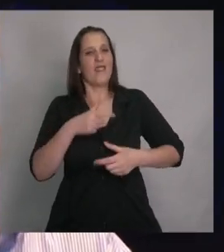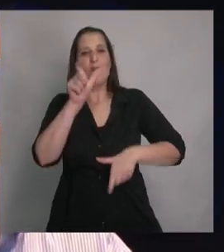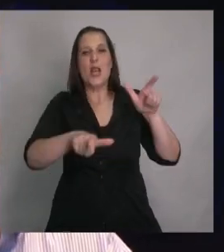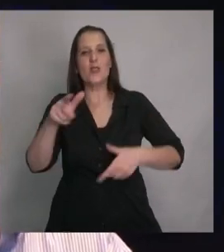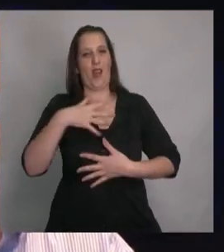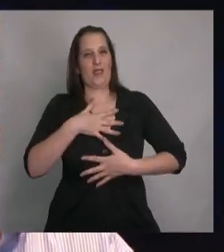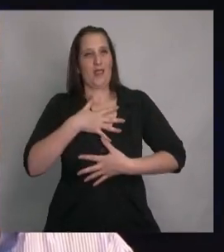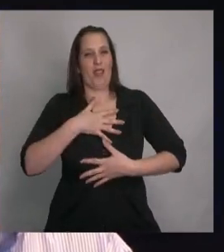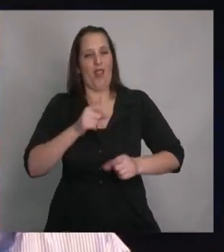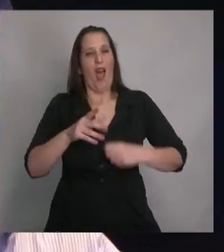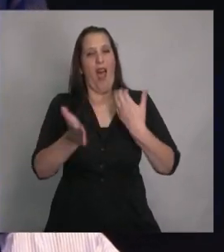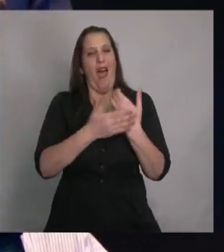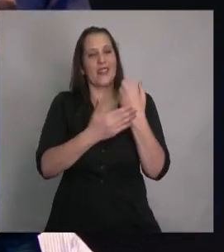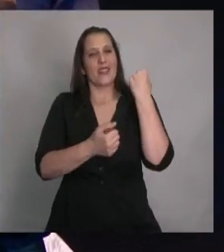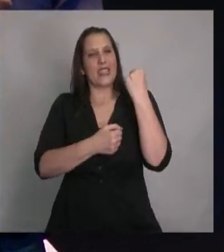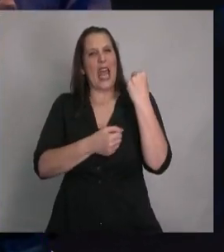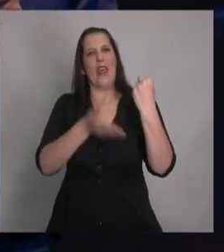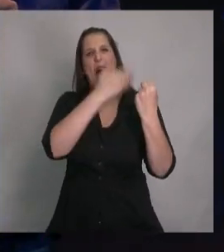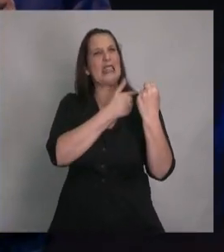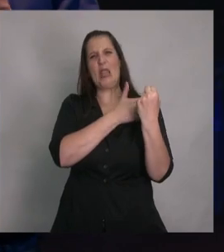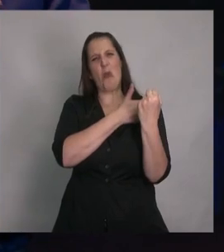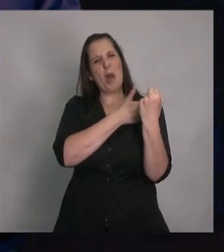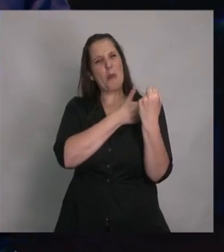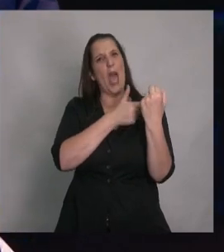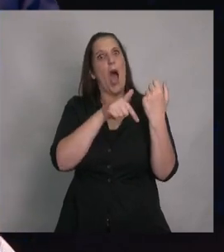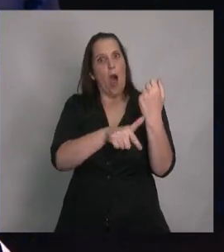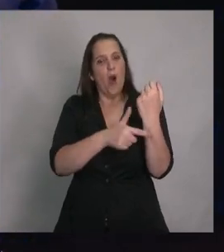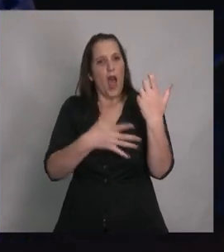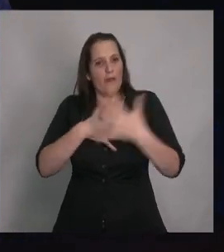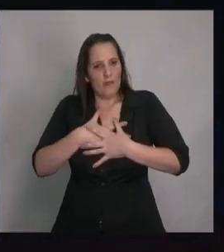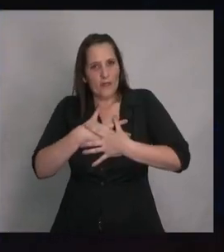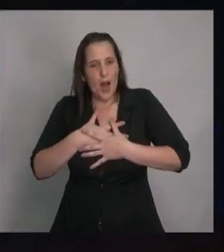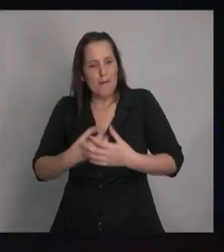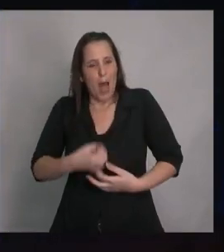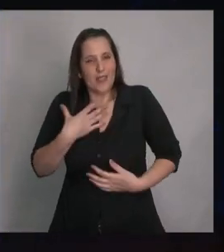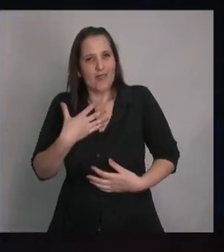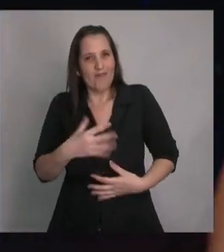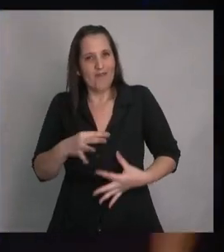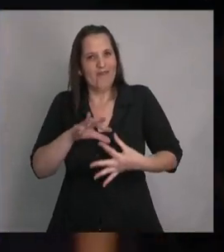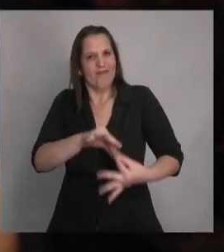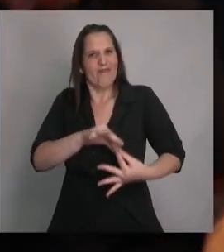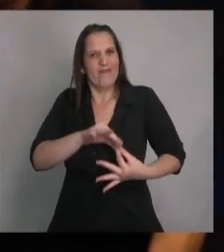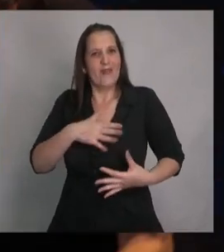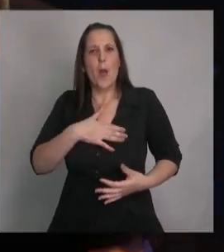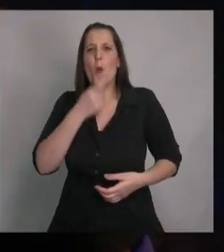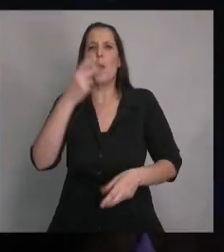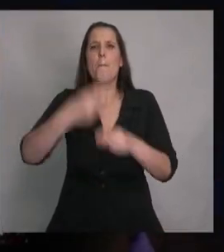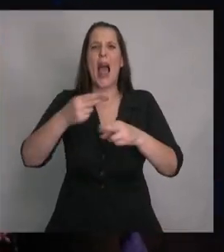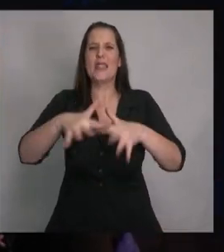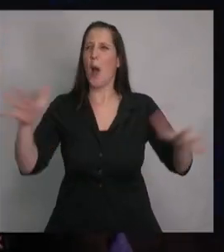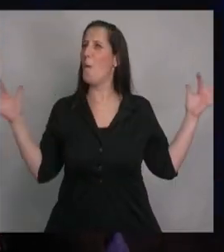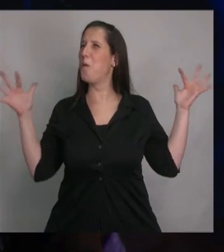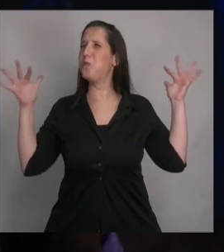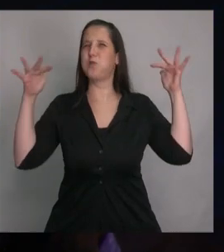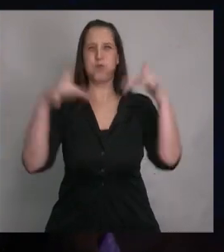que la izquierda tradicional no alcanzaba a detectar como se puede llenar una plaza pública para